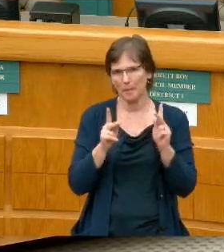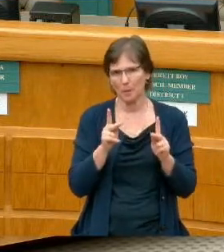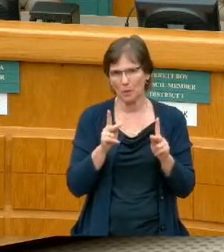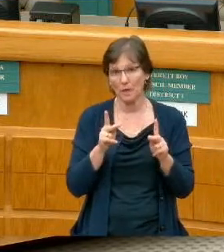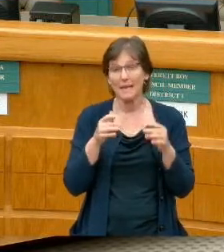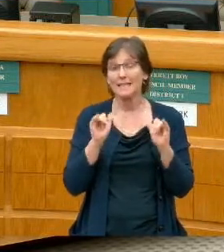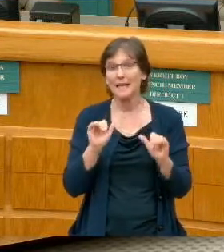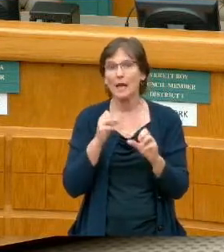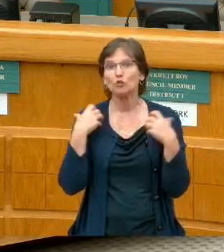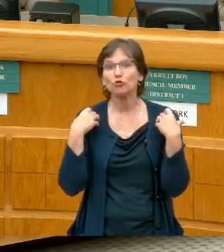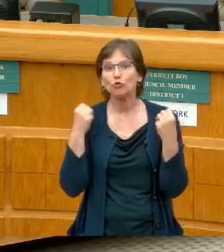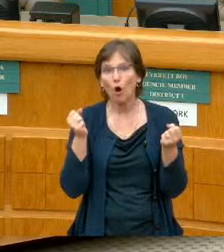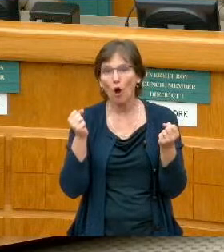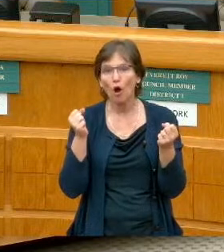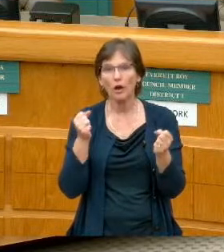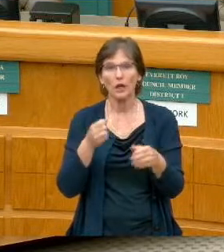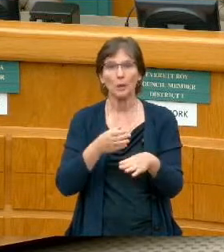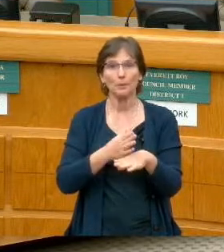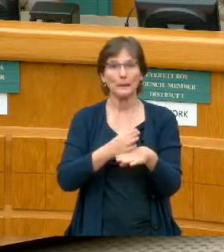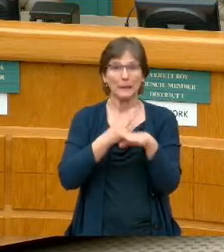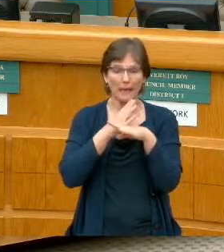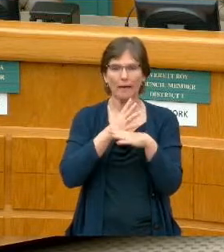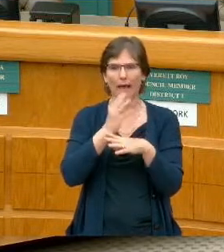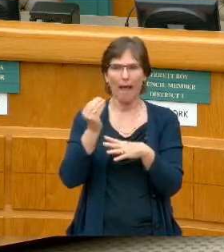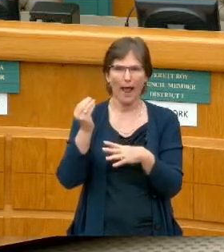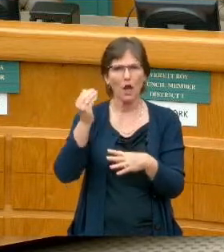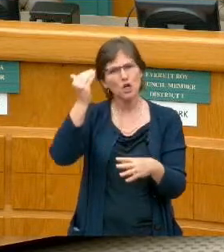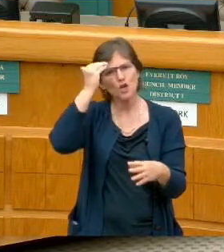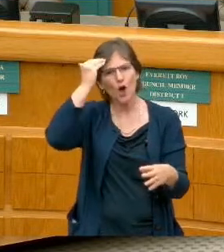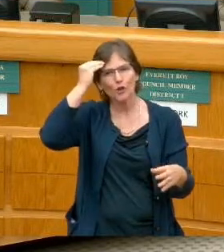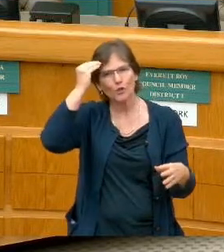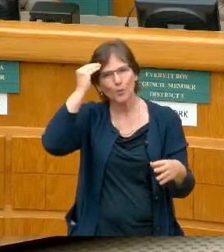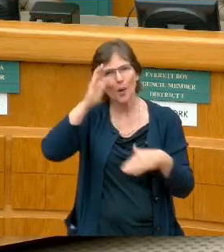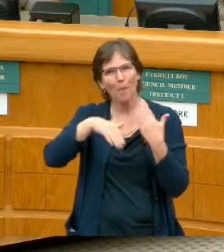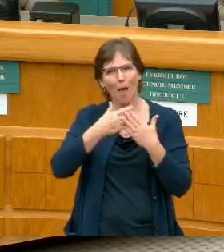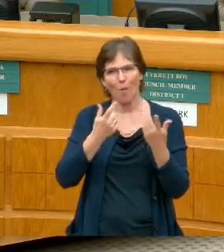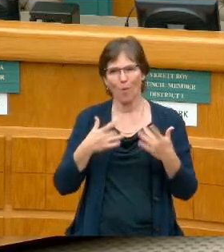protected, and as always, stay informed. Thank you.